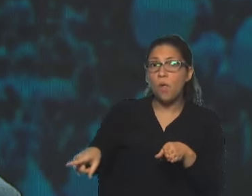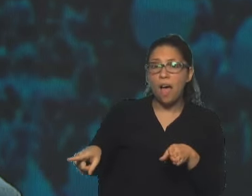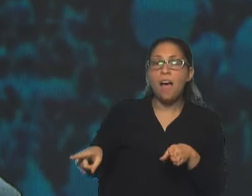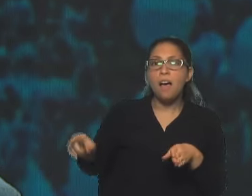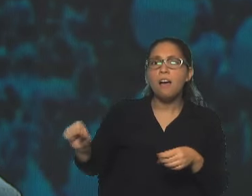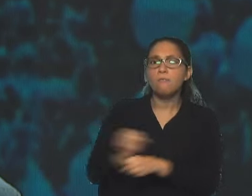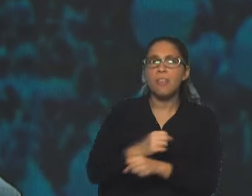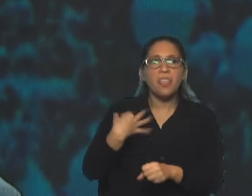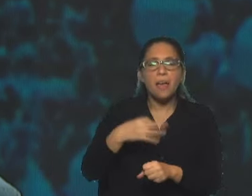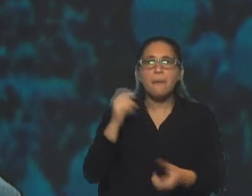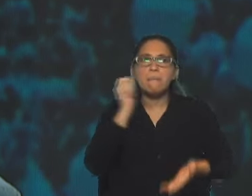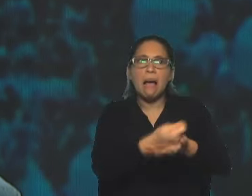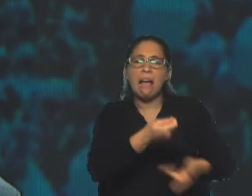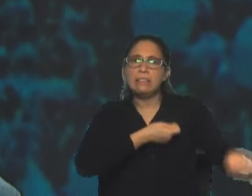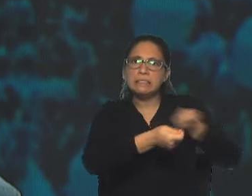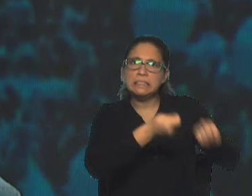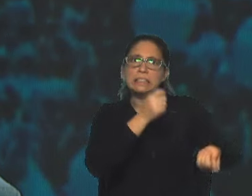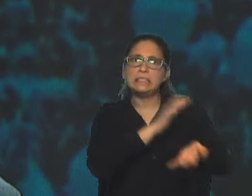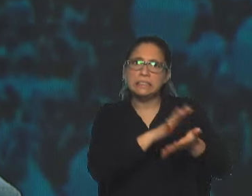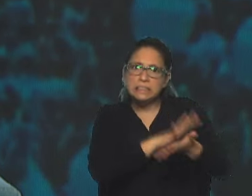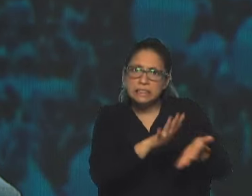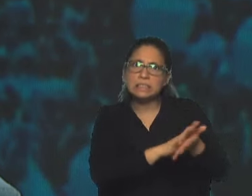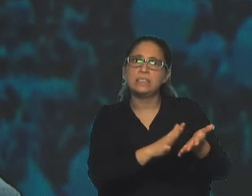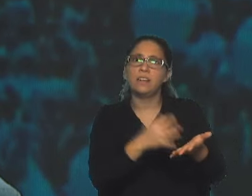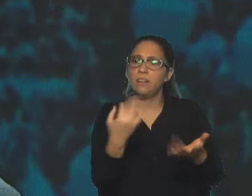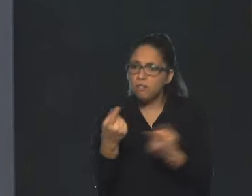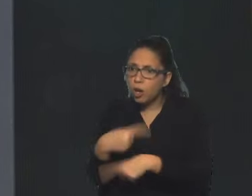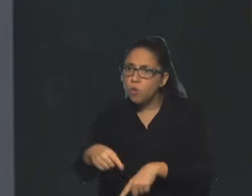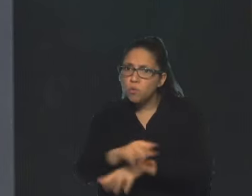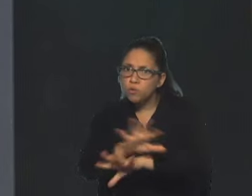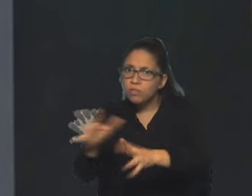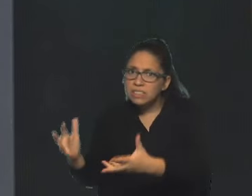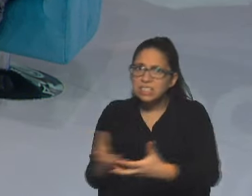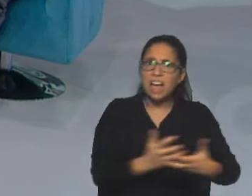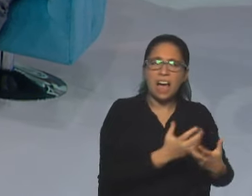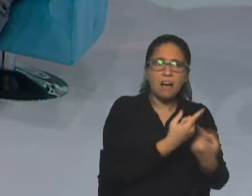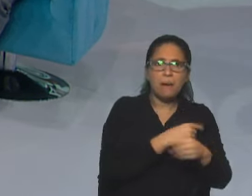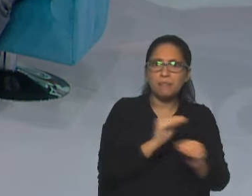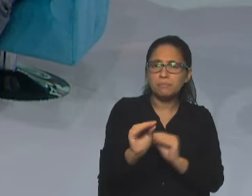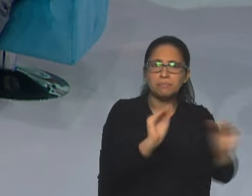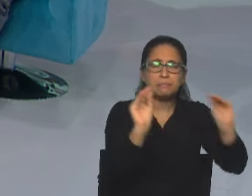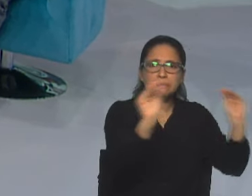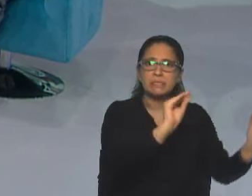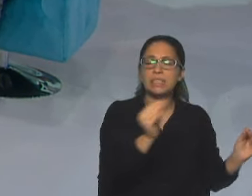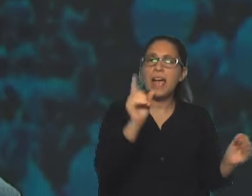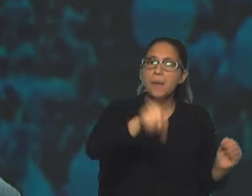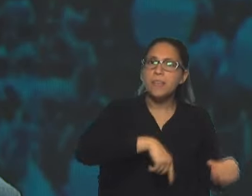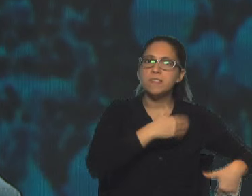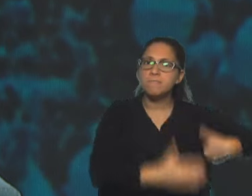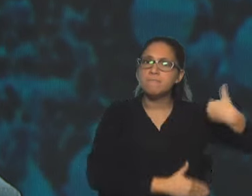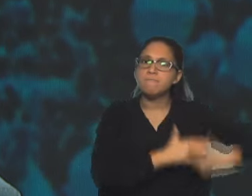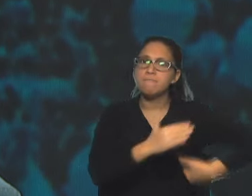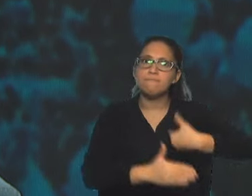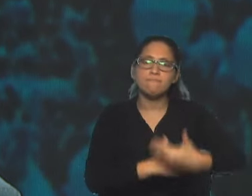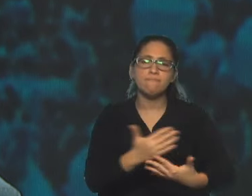pagarlo y renegociarlo, eso significaba sacar recursos para otras cosas fundamentales. Y ahí empezó un proceso que tuvo una especie